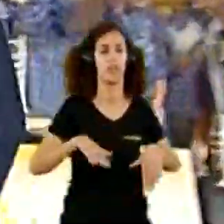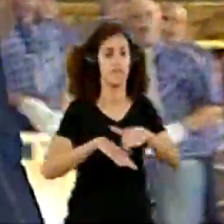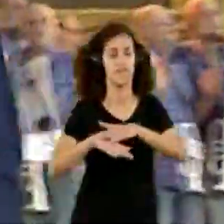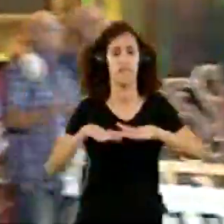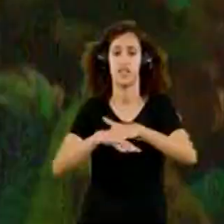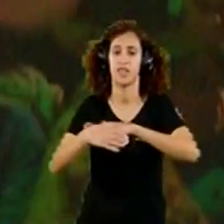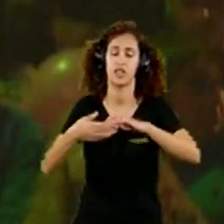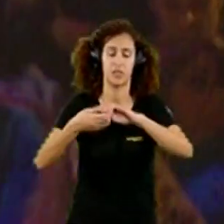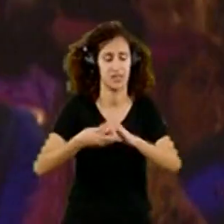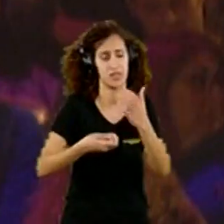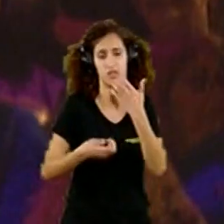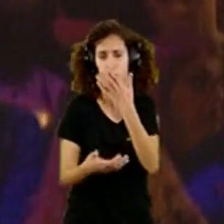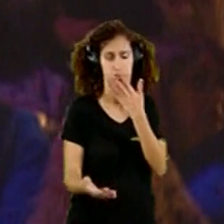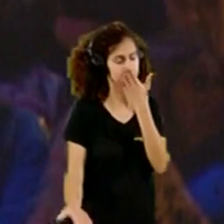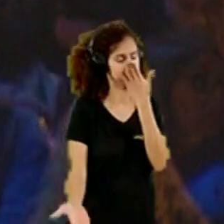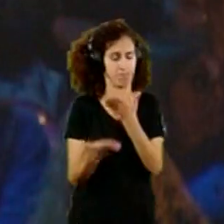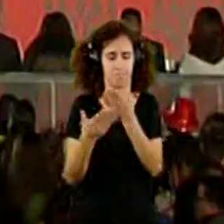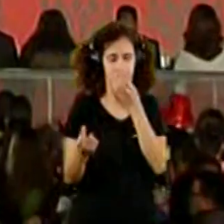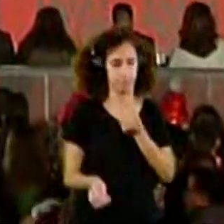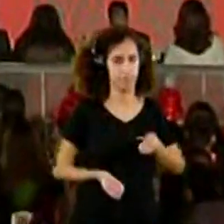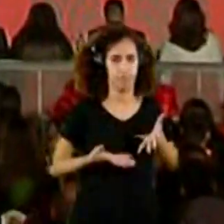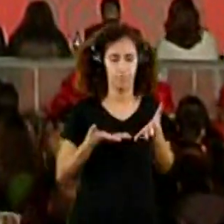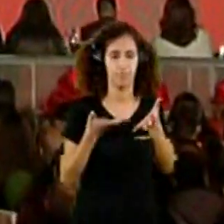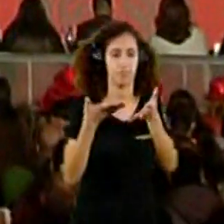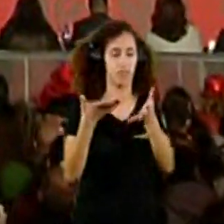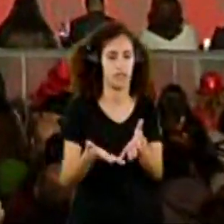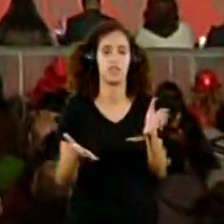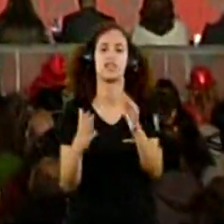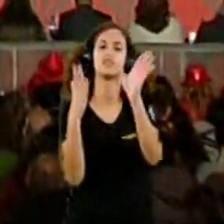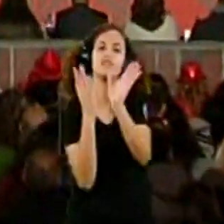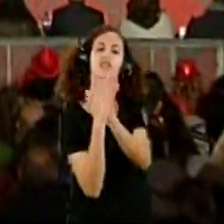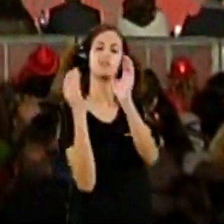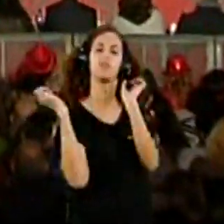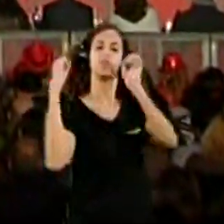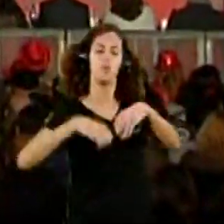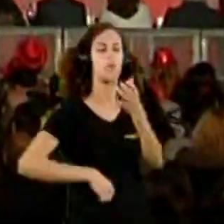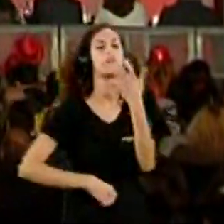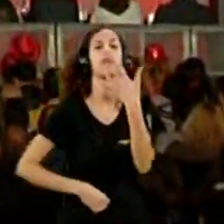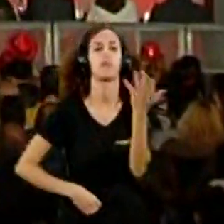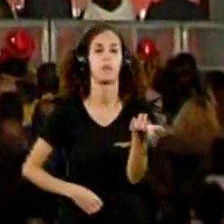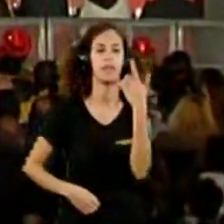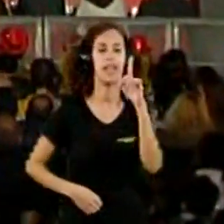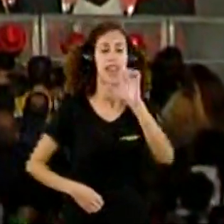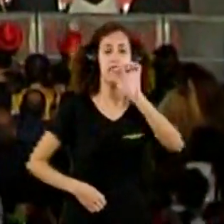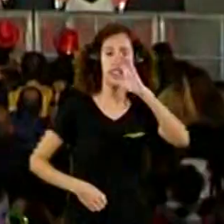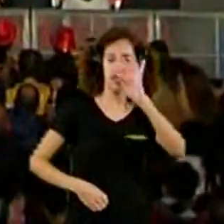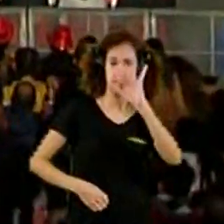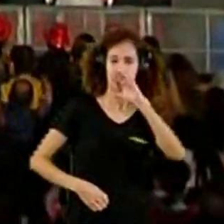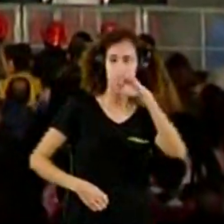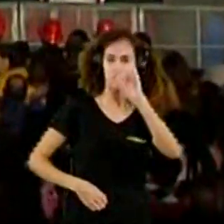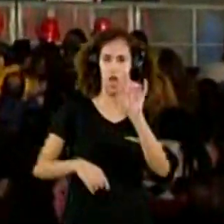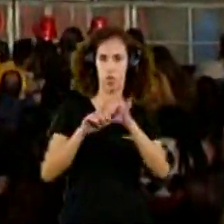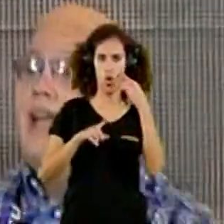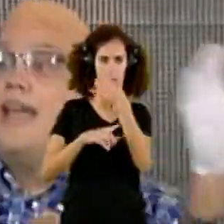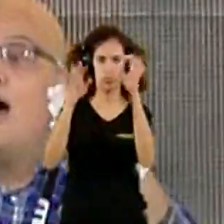Discúlpame, cuñado, si he sido muy sincero. Podemos entenderlo si te pongo un ejemplo. Los ojos de Leticia Sabater que